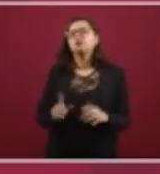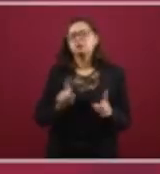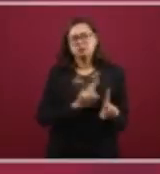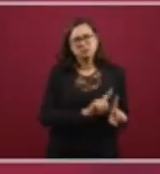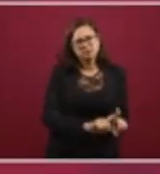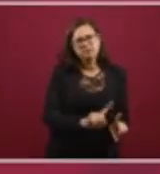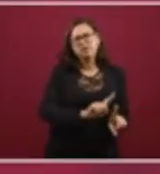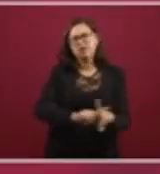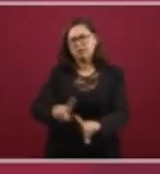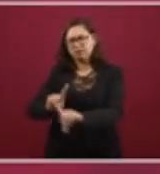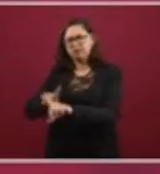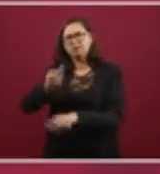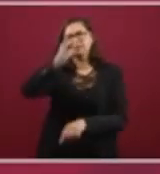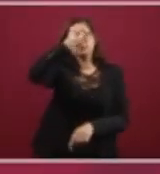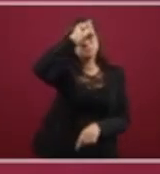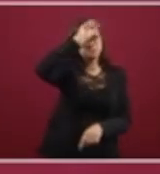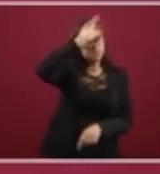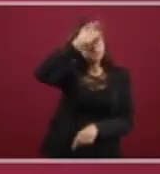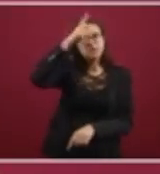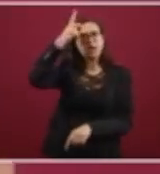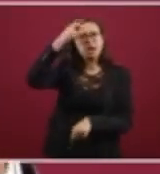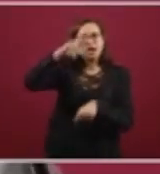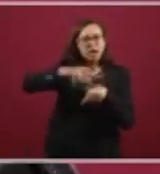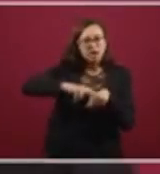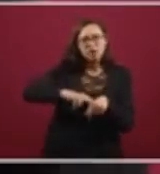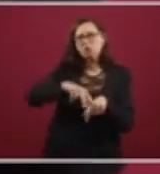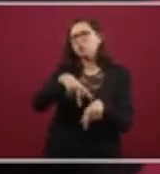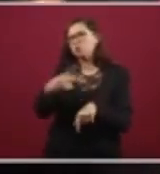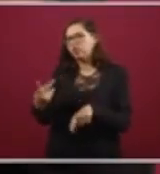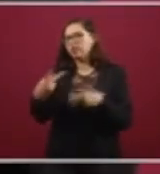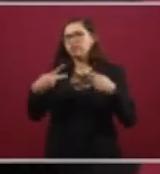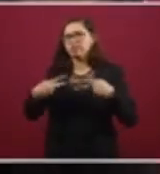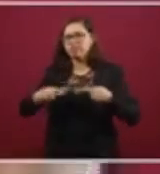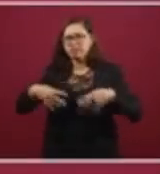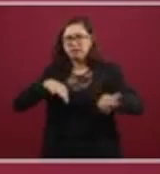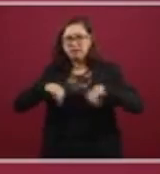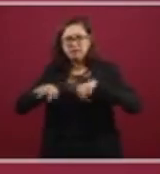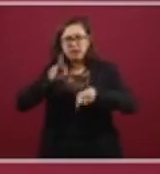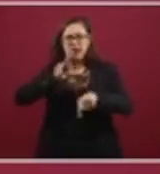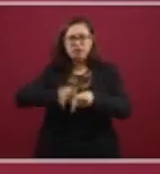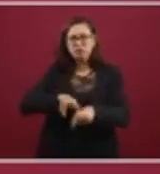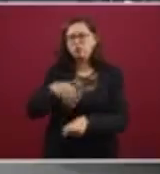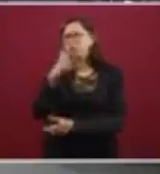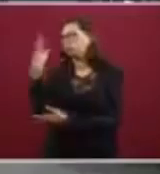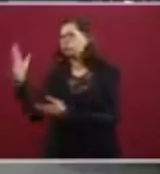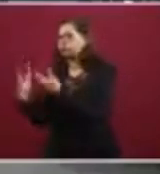con trabajadores y con ambientalistas, y vamos a ponernos de acuerdo.